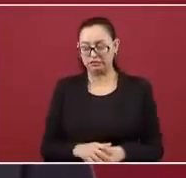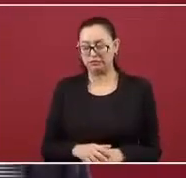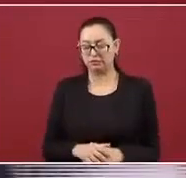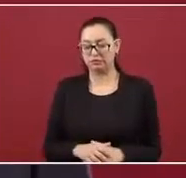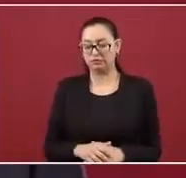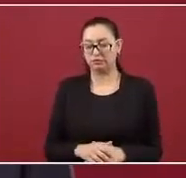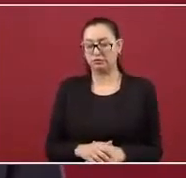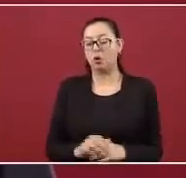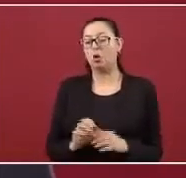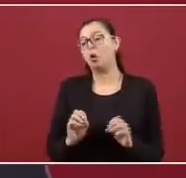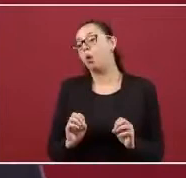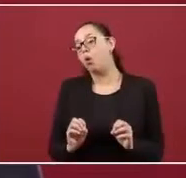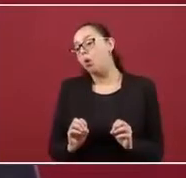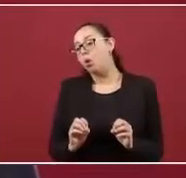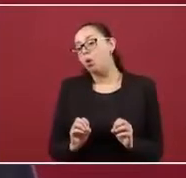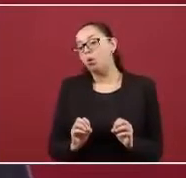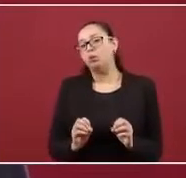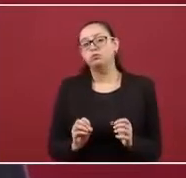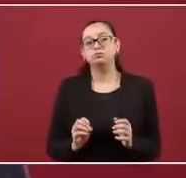incluso